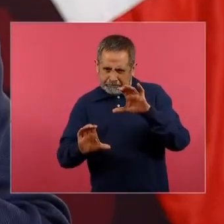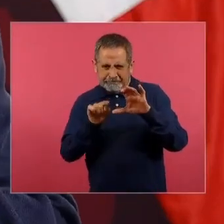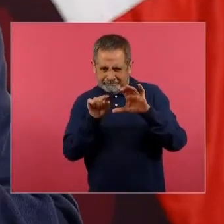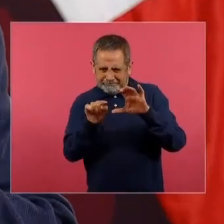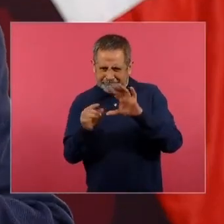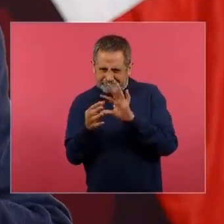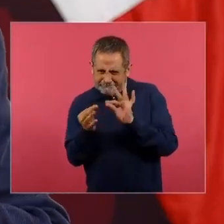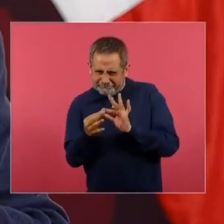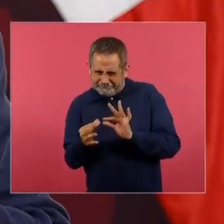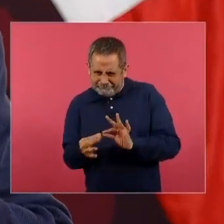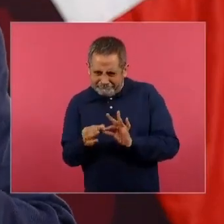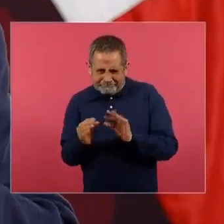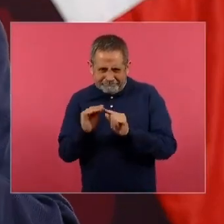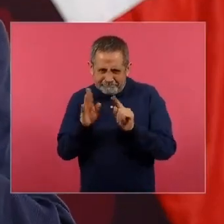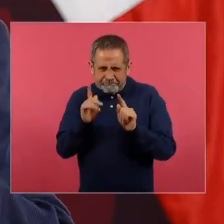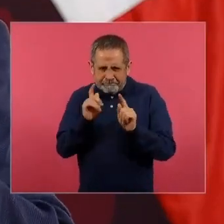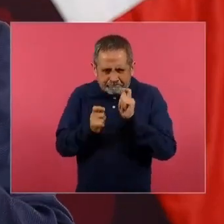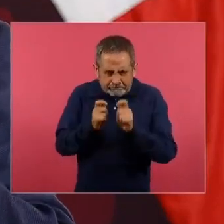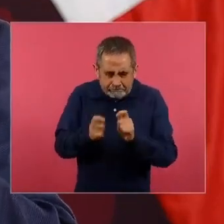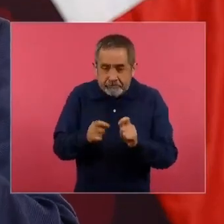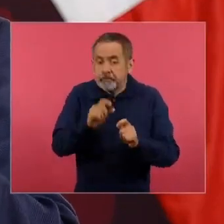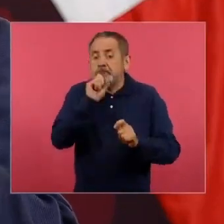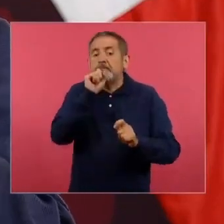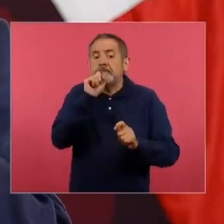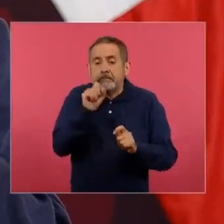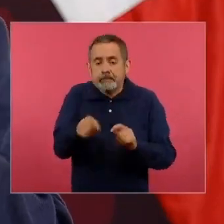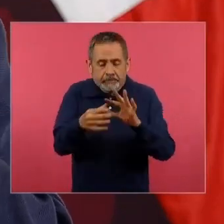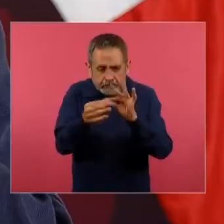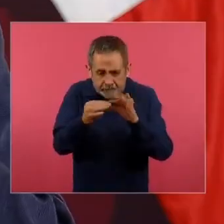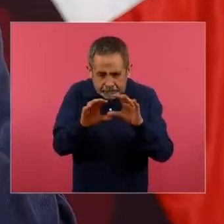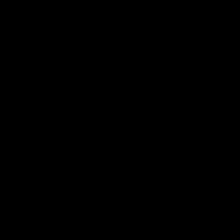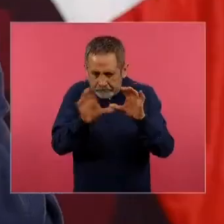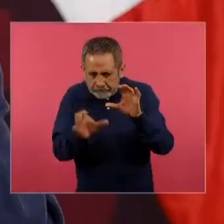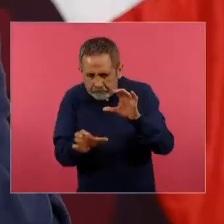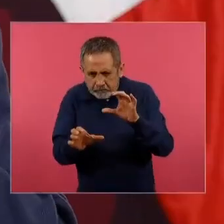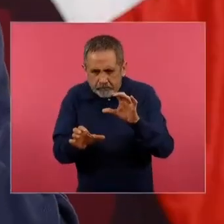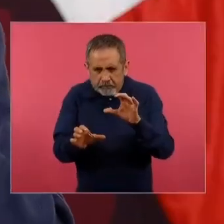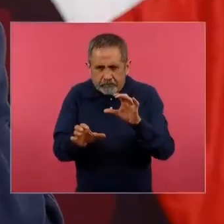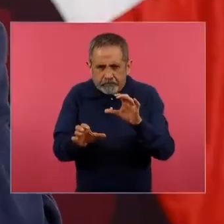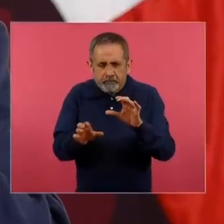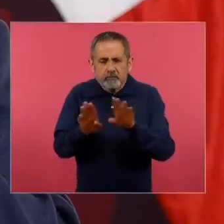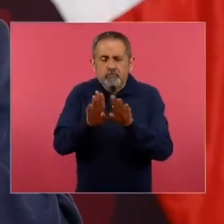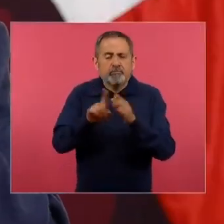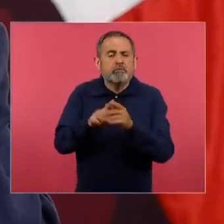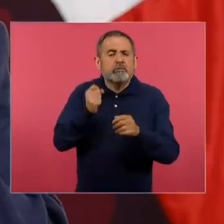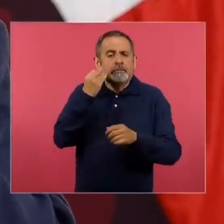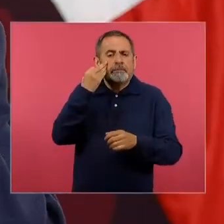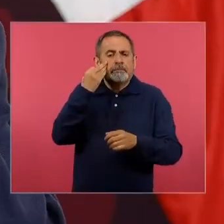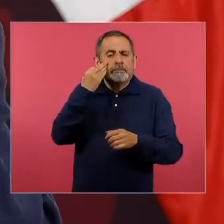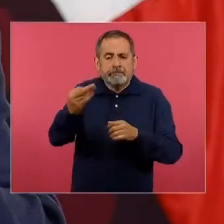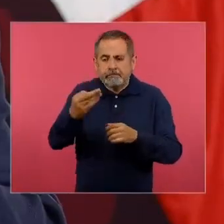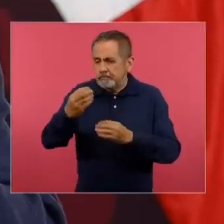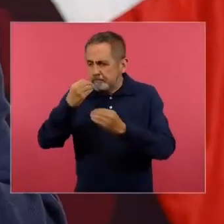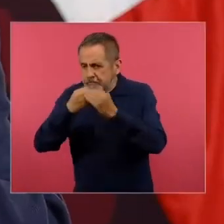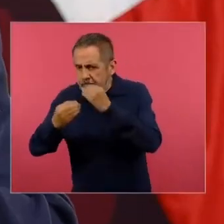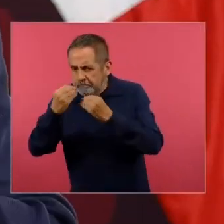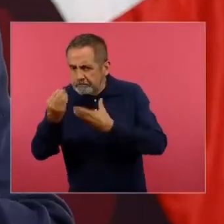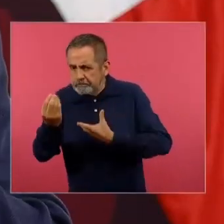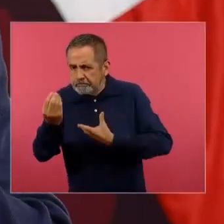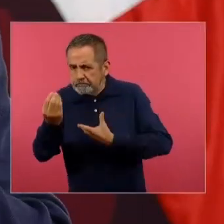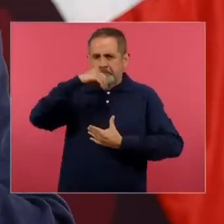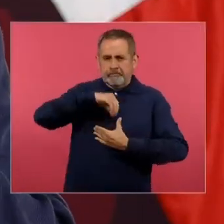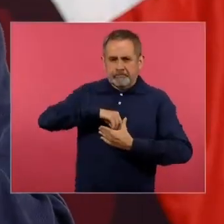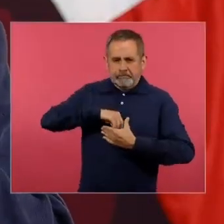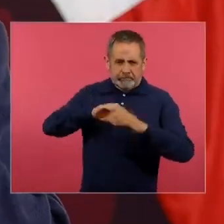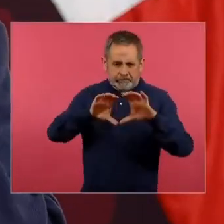permite, de alguna forma, analizar cuáles son los tiempos de ingesta de cada alimento.